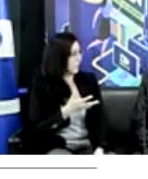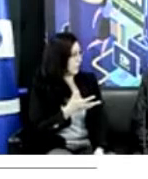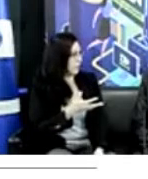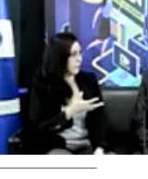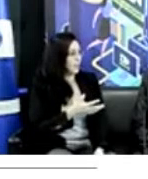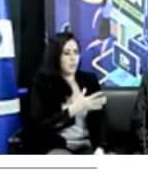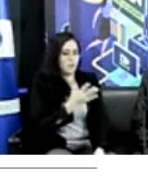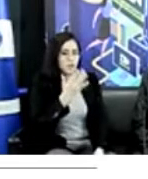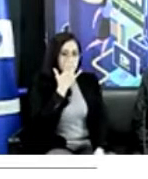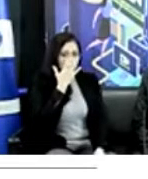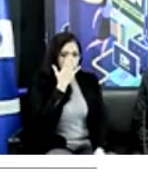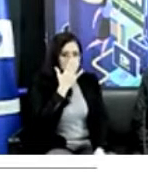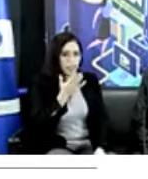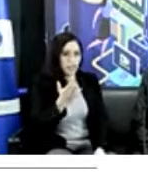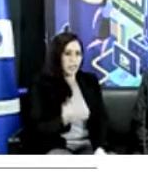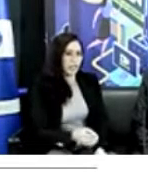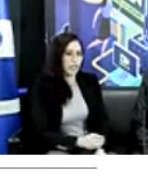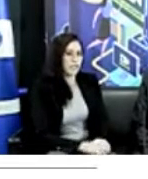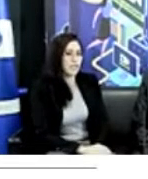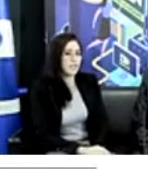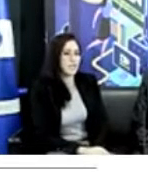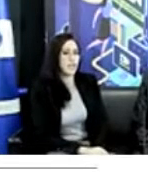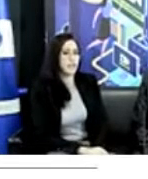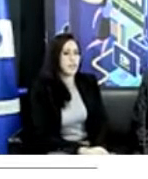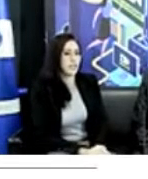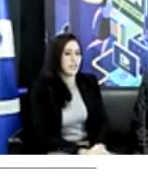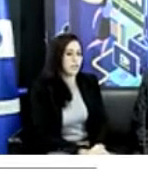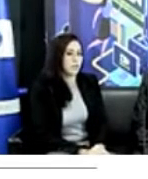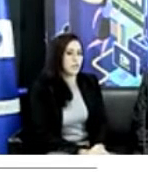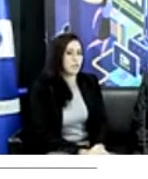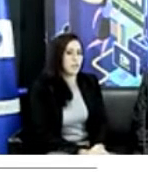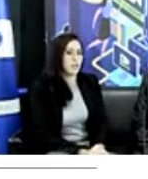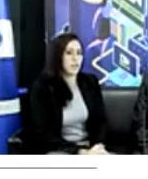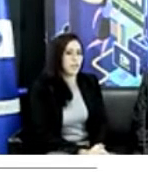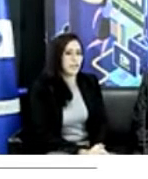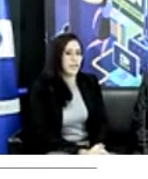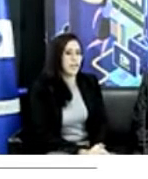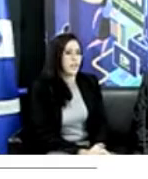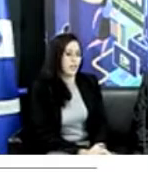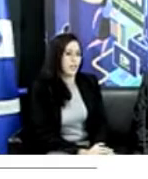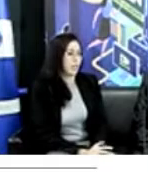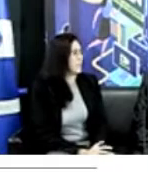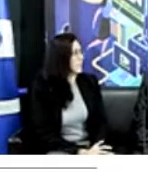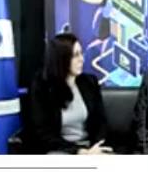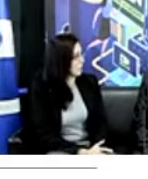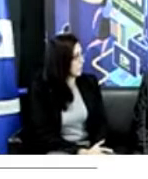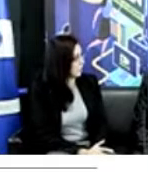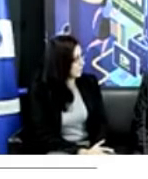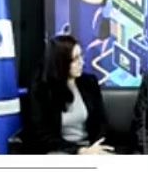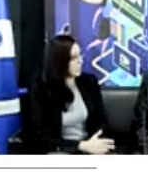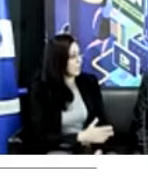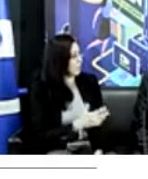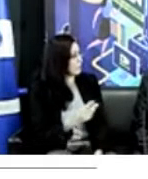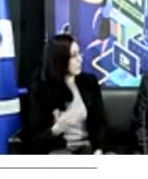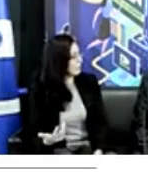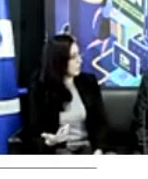audit, ¿no? En 1980. El ASIS es un instrumento que nace de la Organización Mundial de la Salud